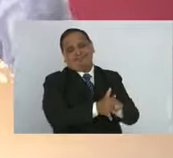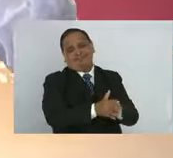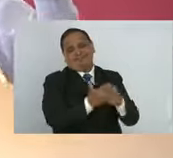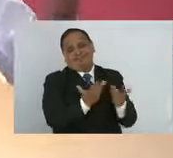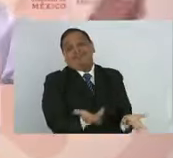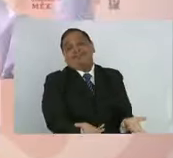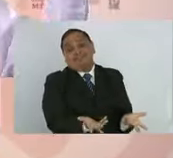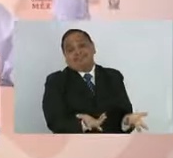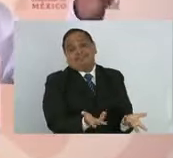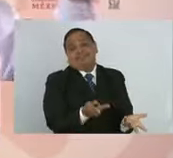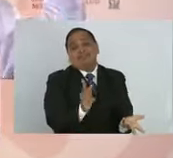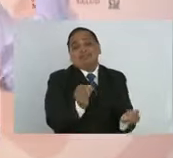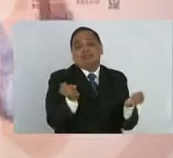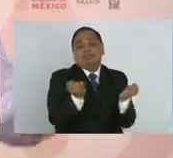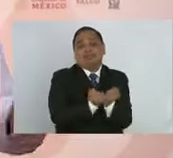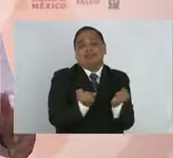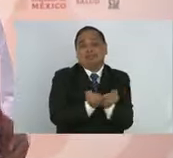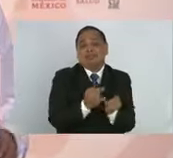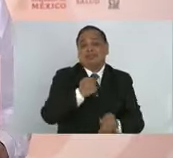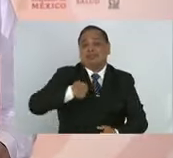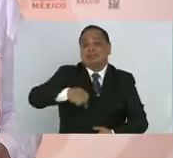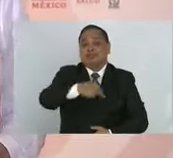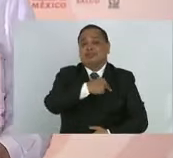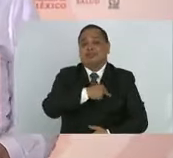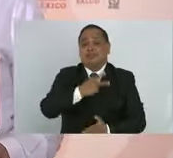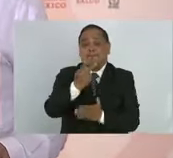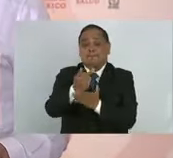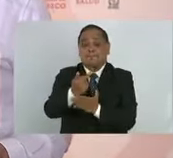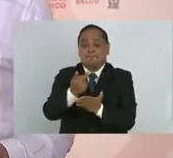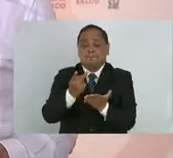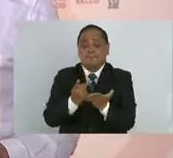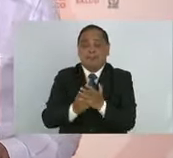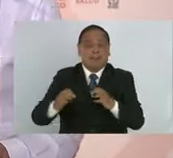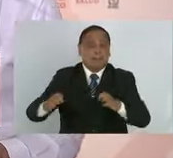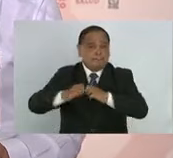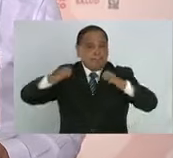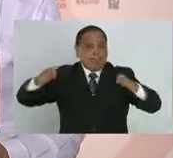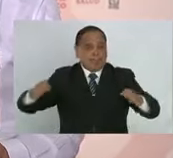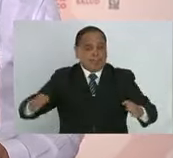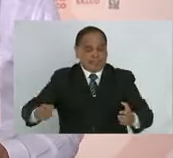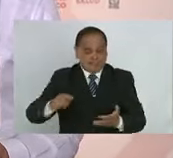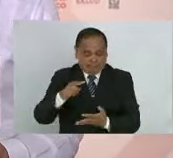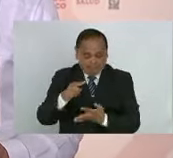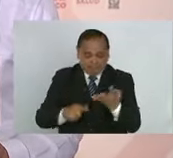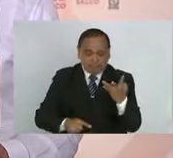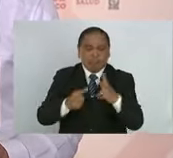que echar a andar un plan de emergencia,